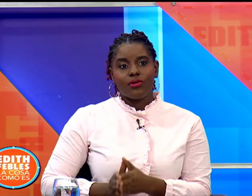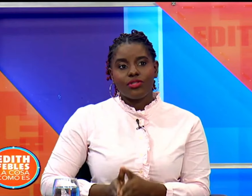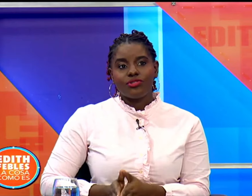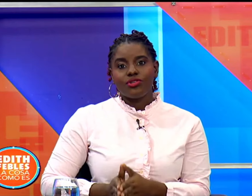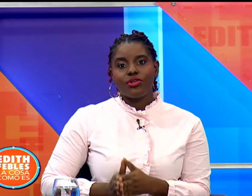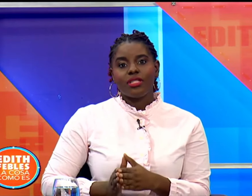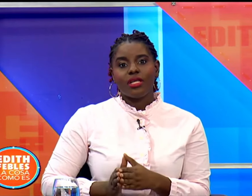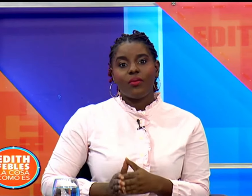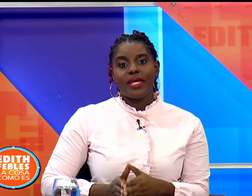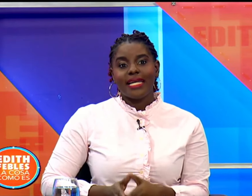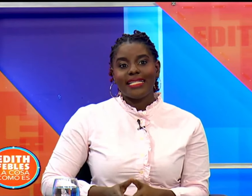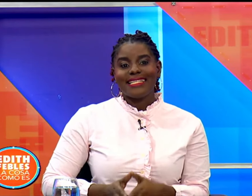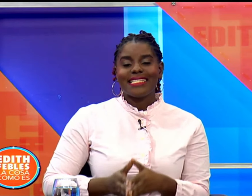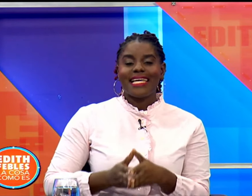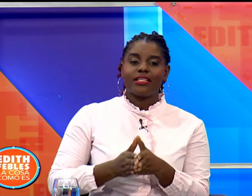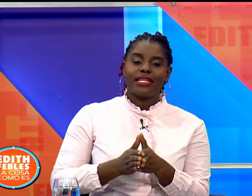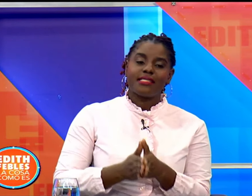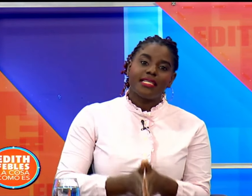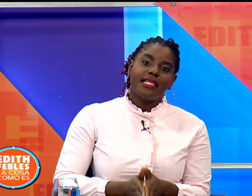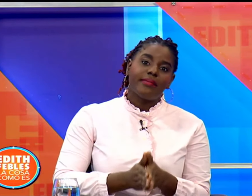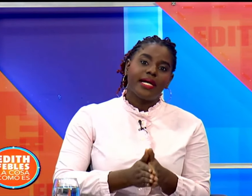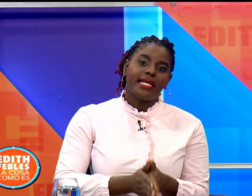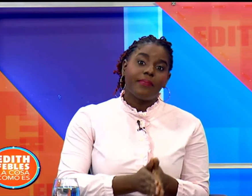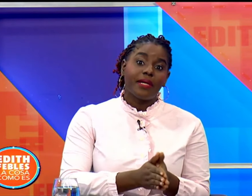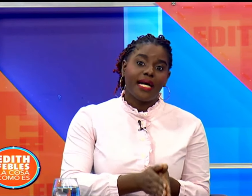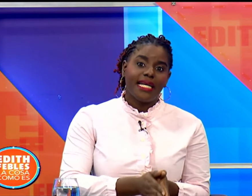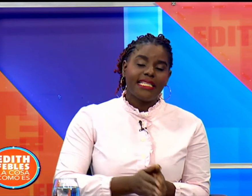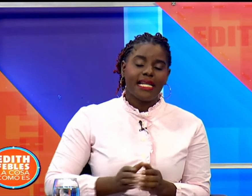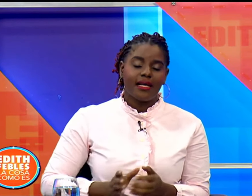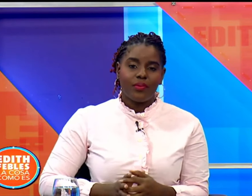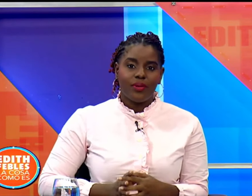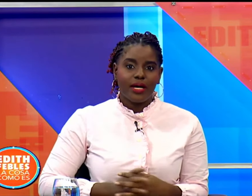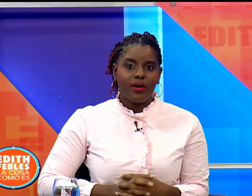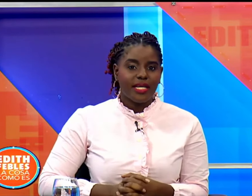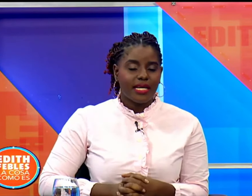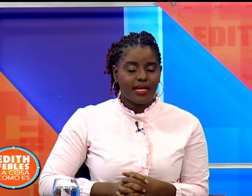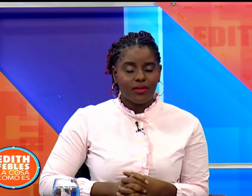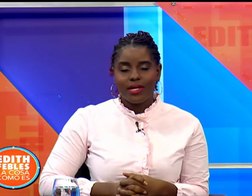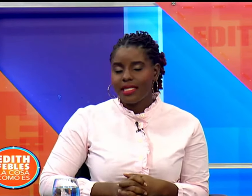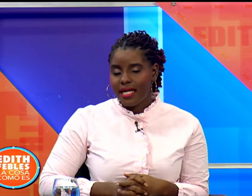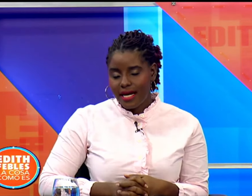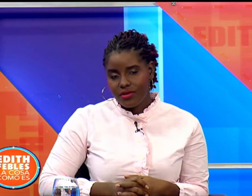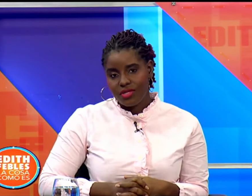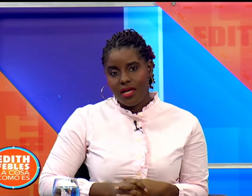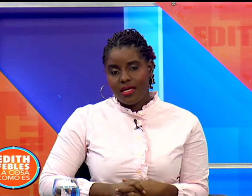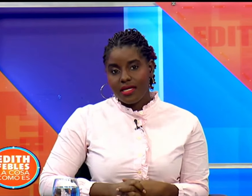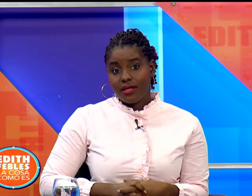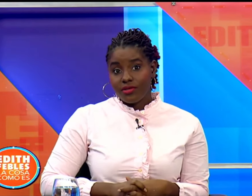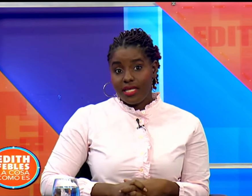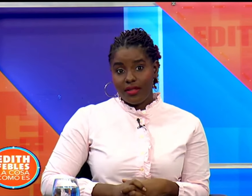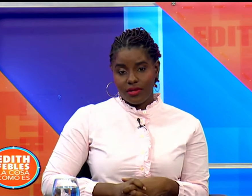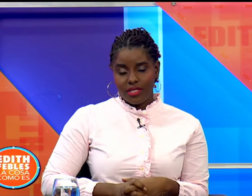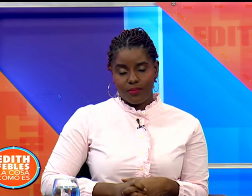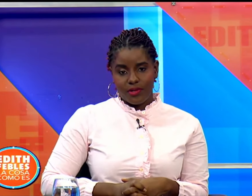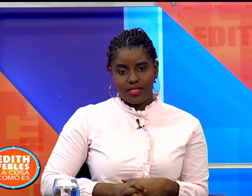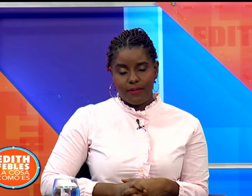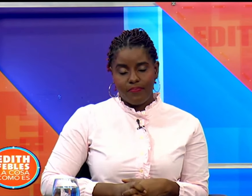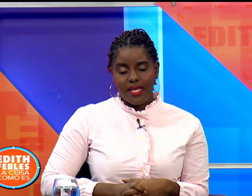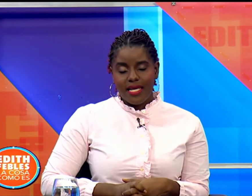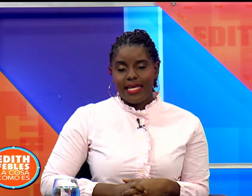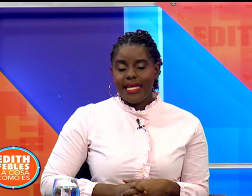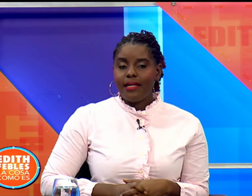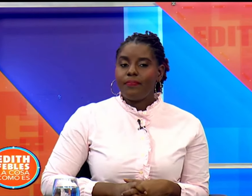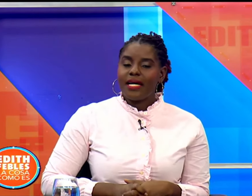la condición de los migrantes que residen de manera permanente en la República Dominicana durante años y que no se ha dado